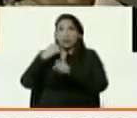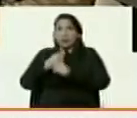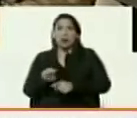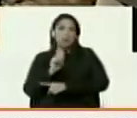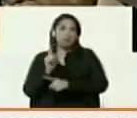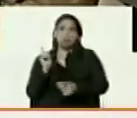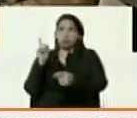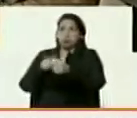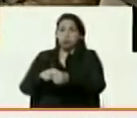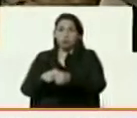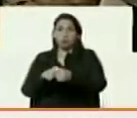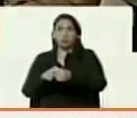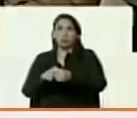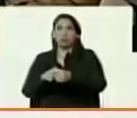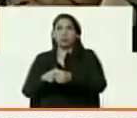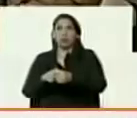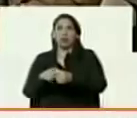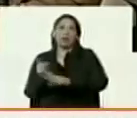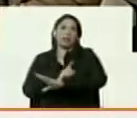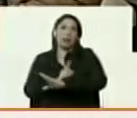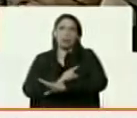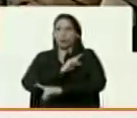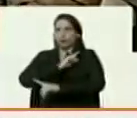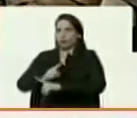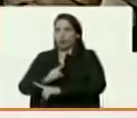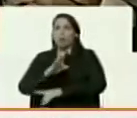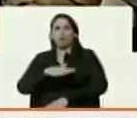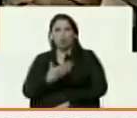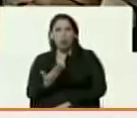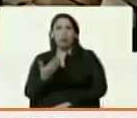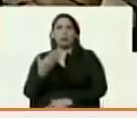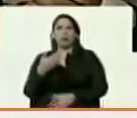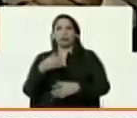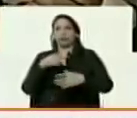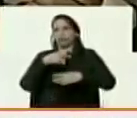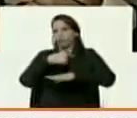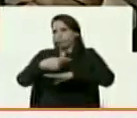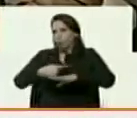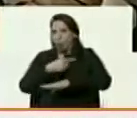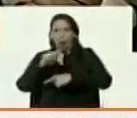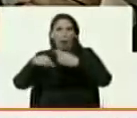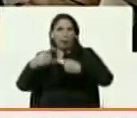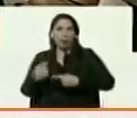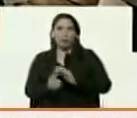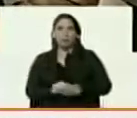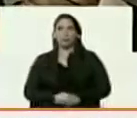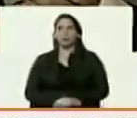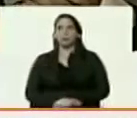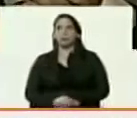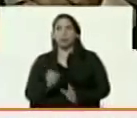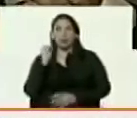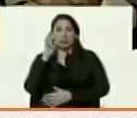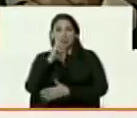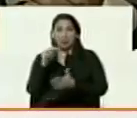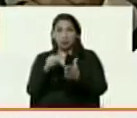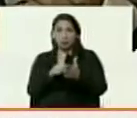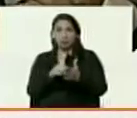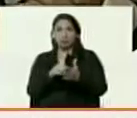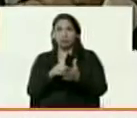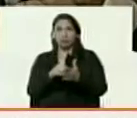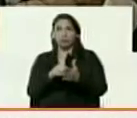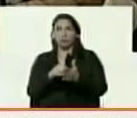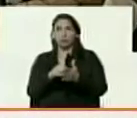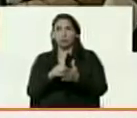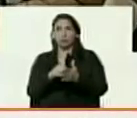Bueno, por eso, que será de manera inmediata. Pero eso puede ser en horas. Que debe haber una negociación para que la Asamblea Nacional salga del desacato para